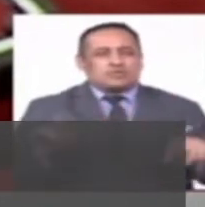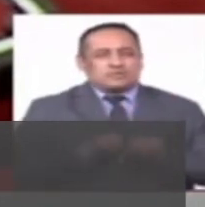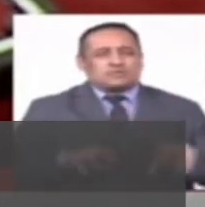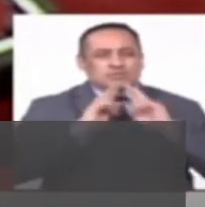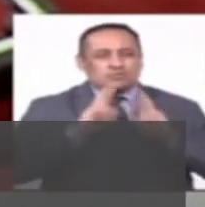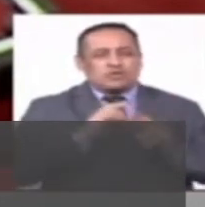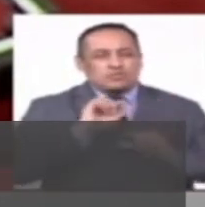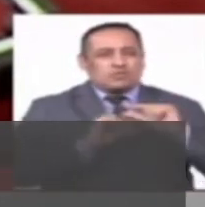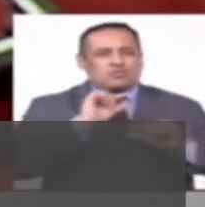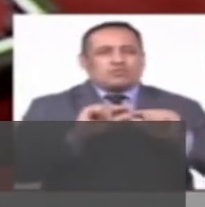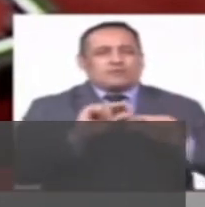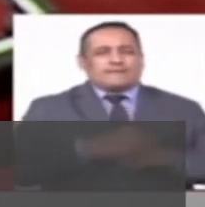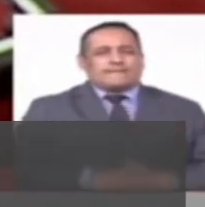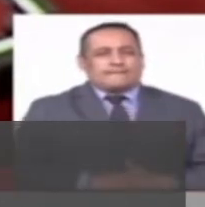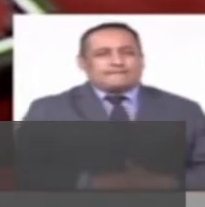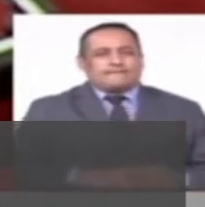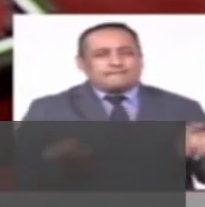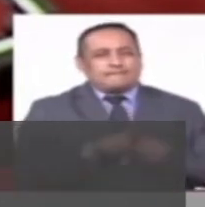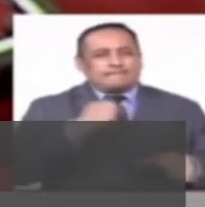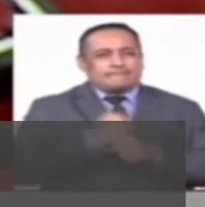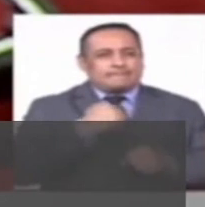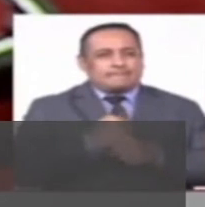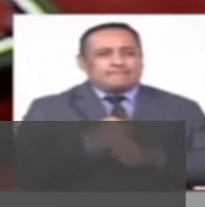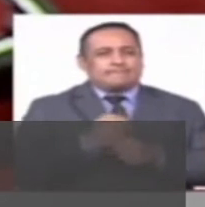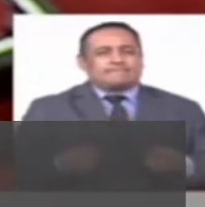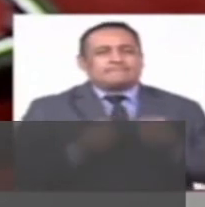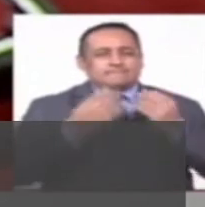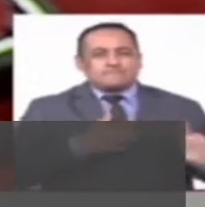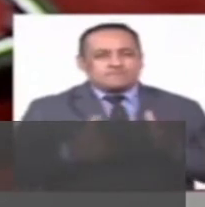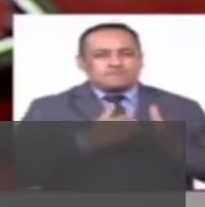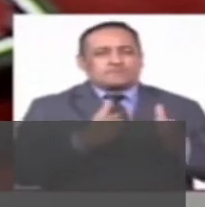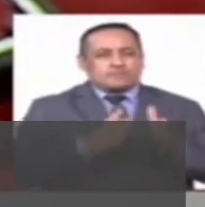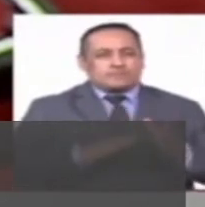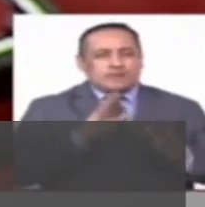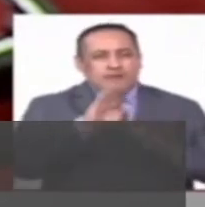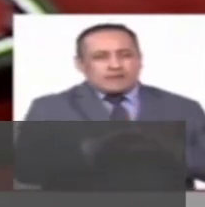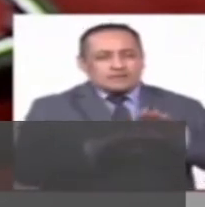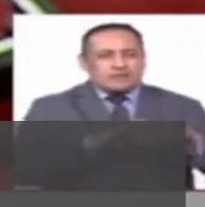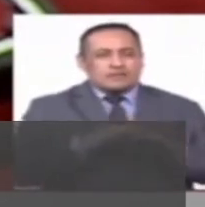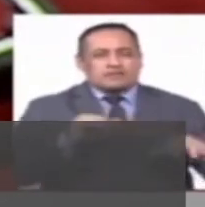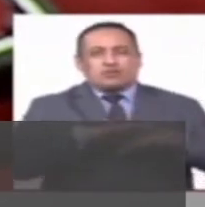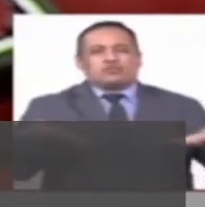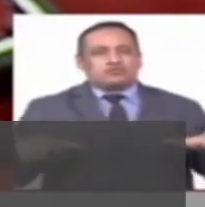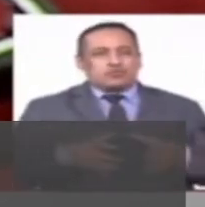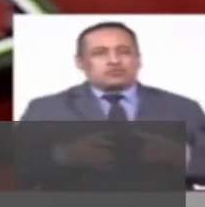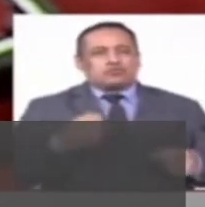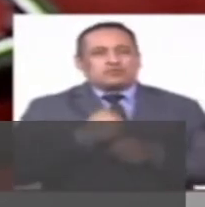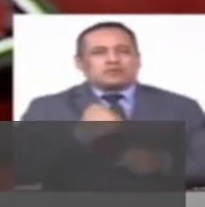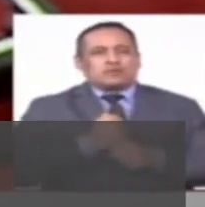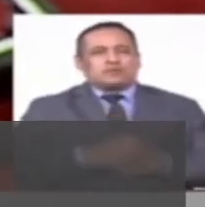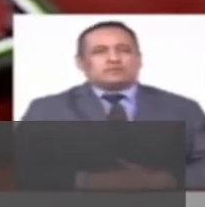resultados progresivos y funciona como una carrera de postas entre todos los actores que